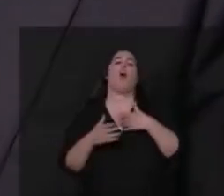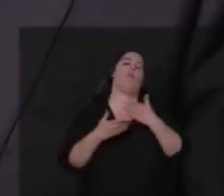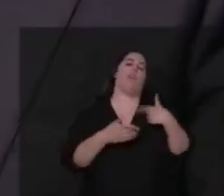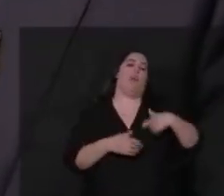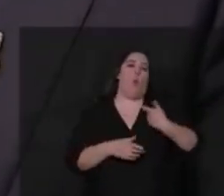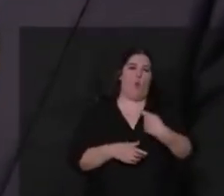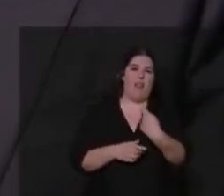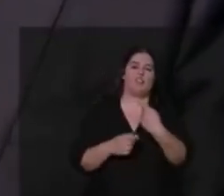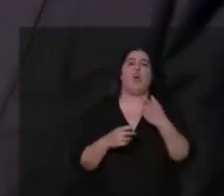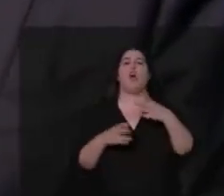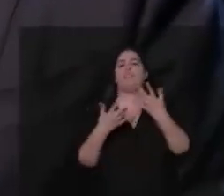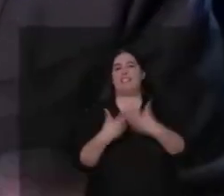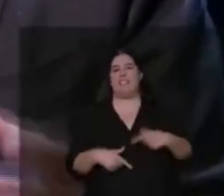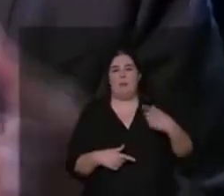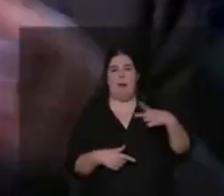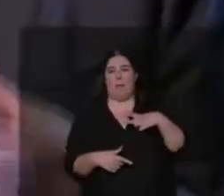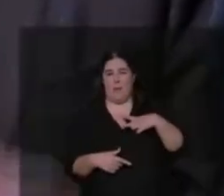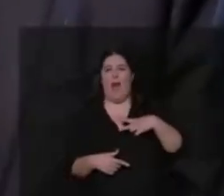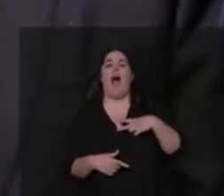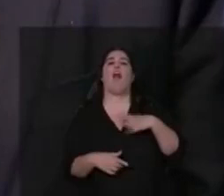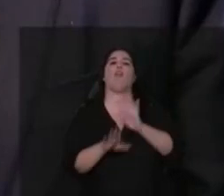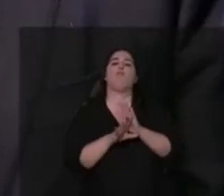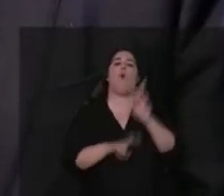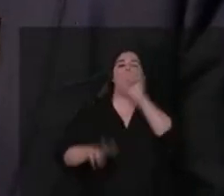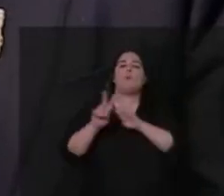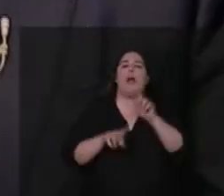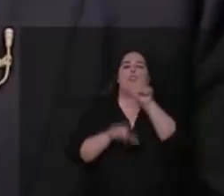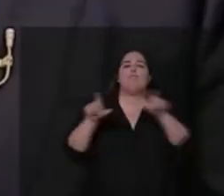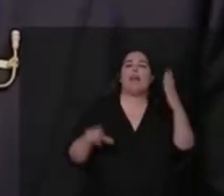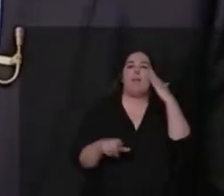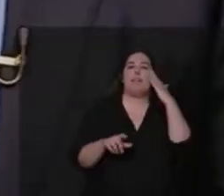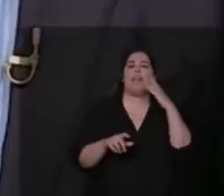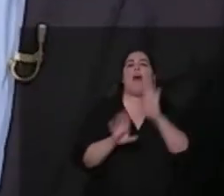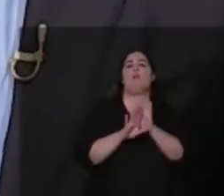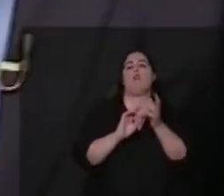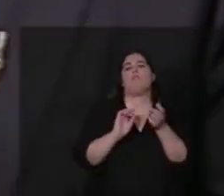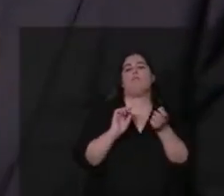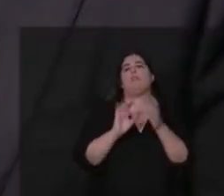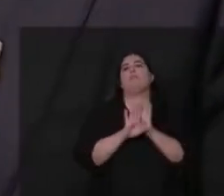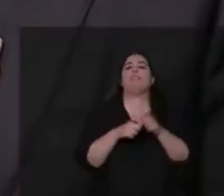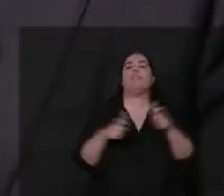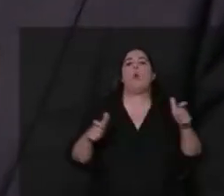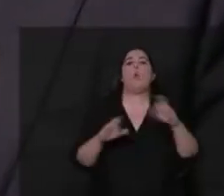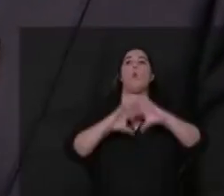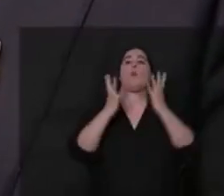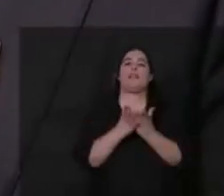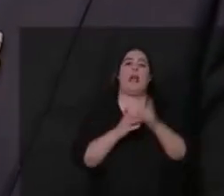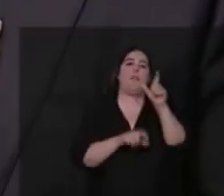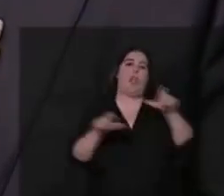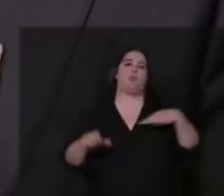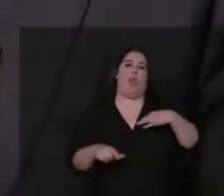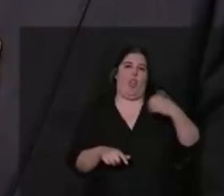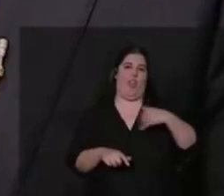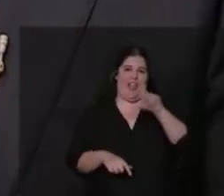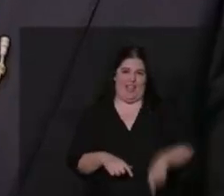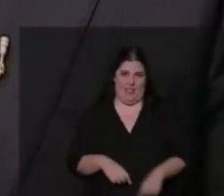social y del sistema privado en un uso común de las capacidades, en un seguro de salud universal para los ciudadanos argentinos.